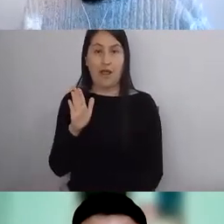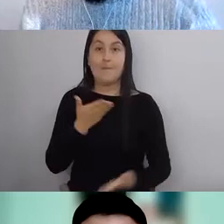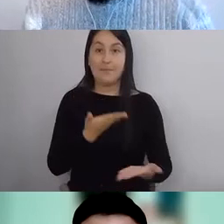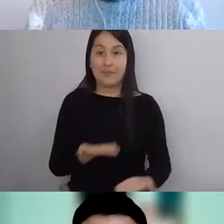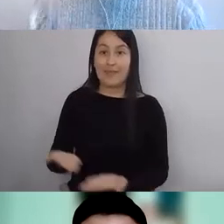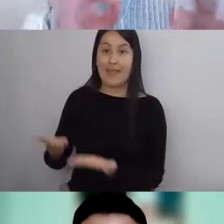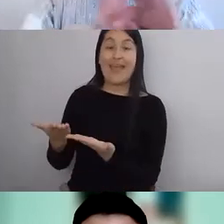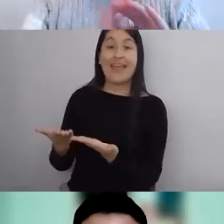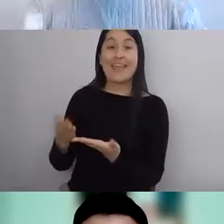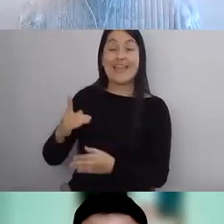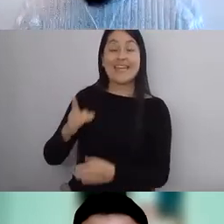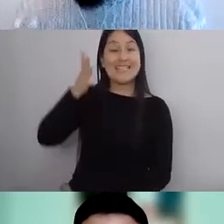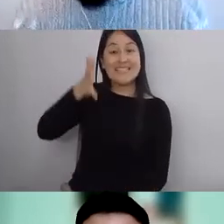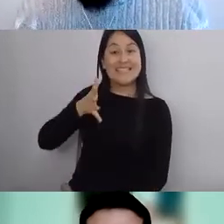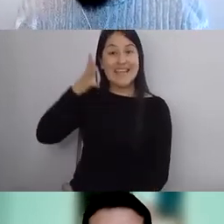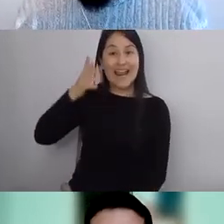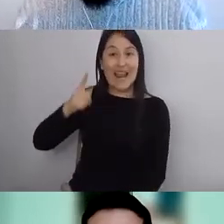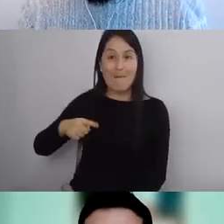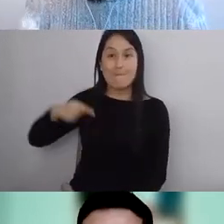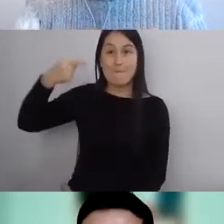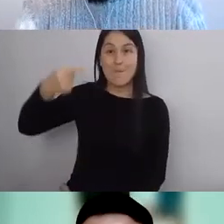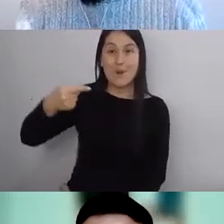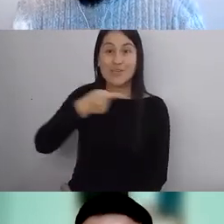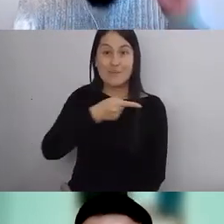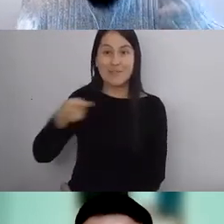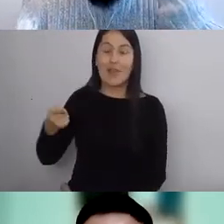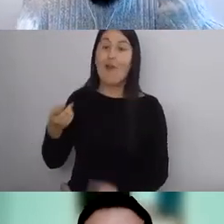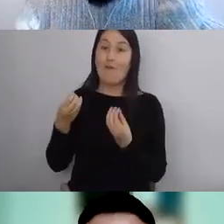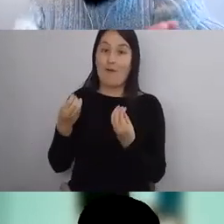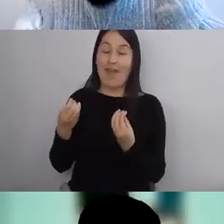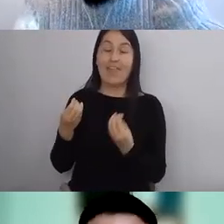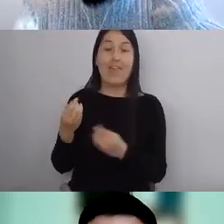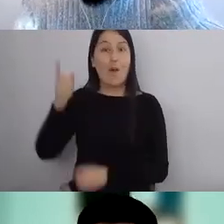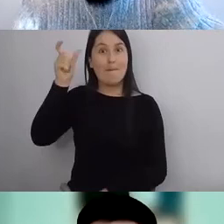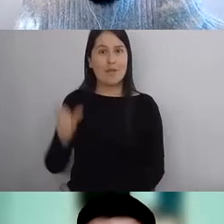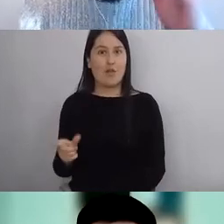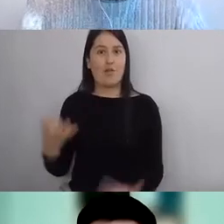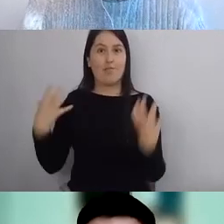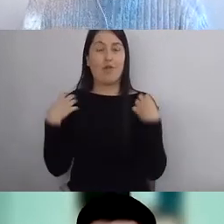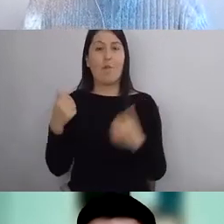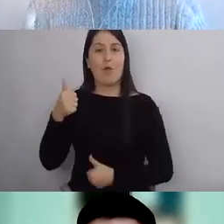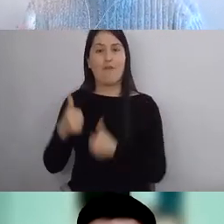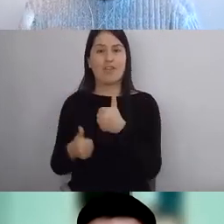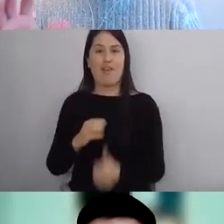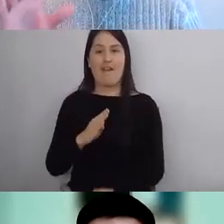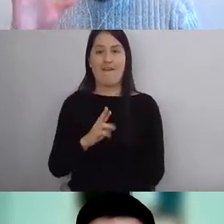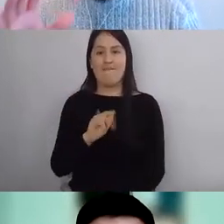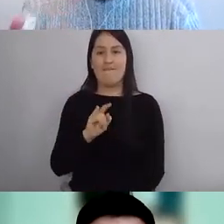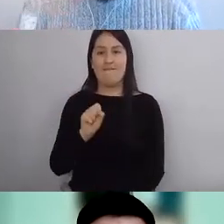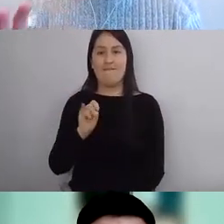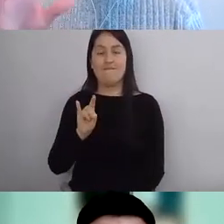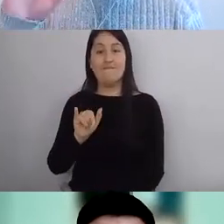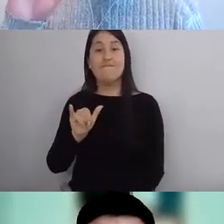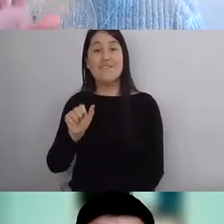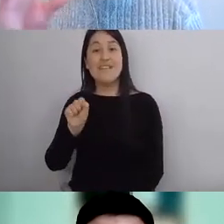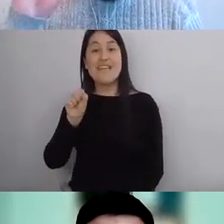la próxima semana, que no me cabe duda que va a ser buenísima, que va a estar Brian Barraza, un excelente profesional del equipo, que nos va a